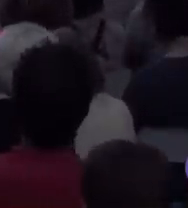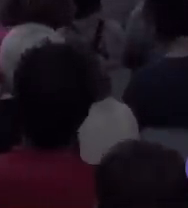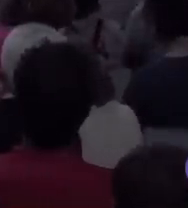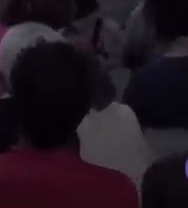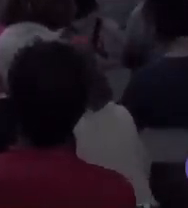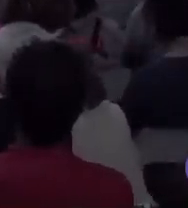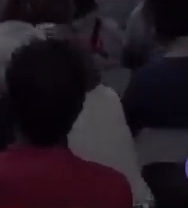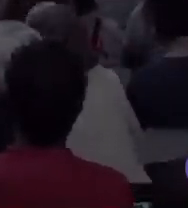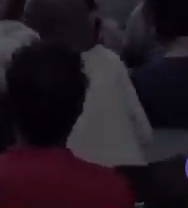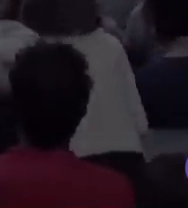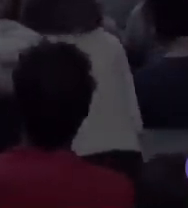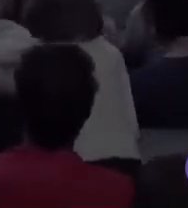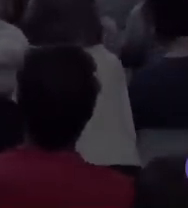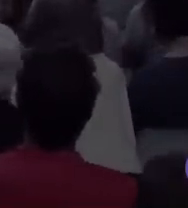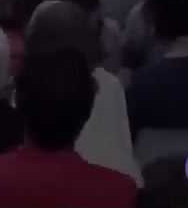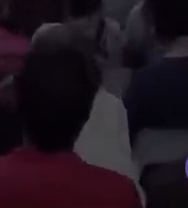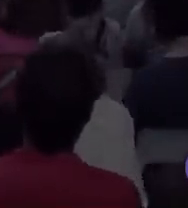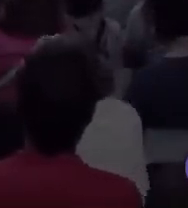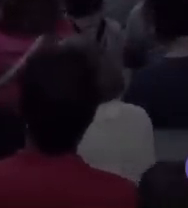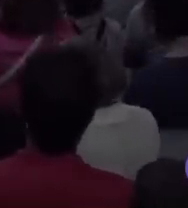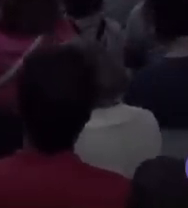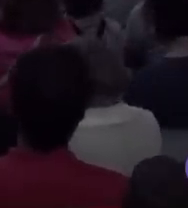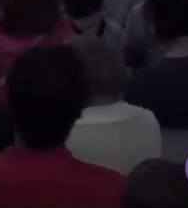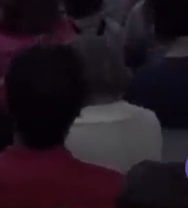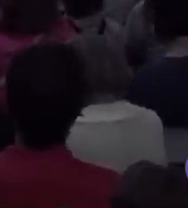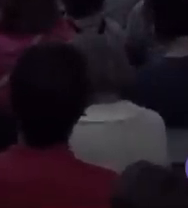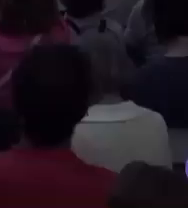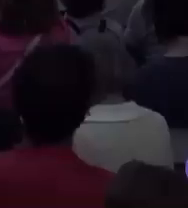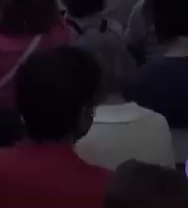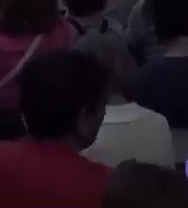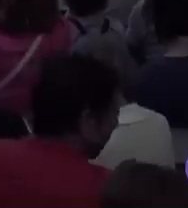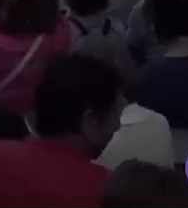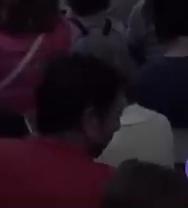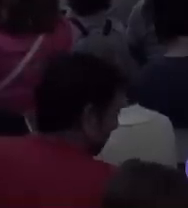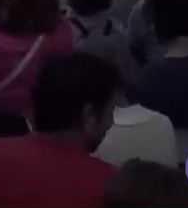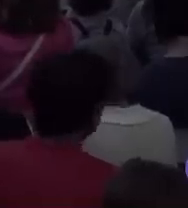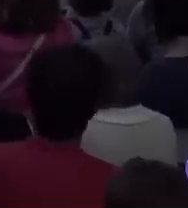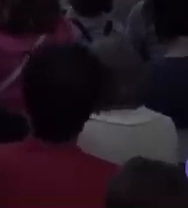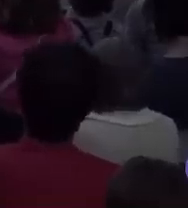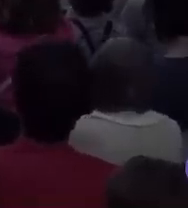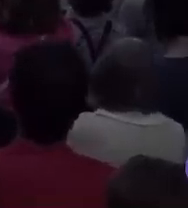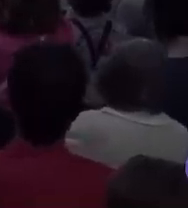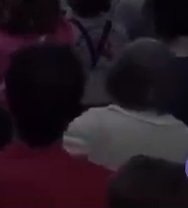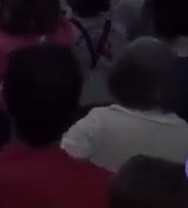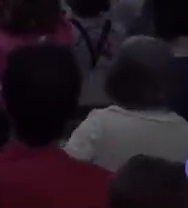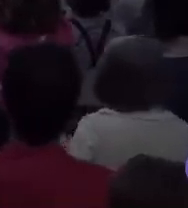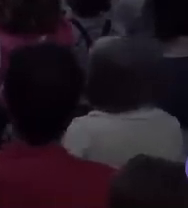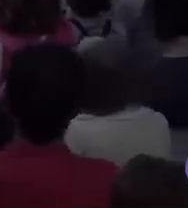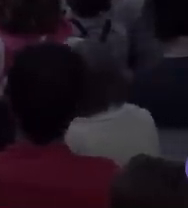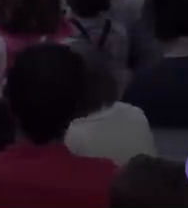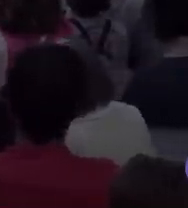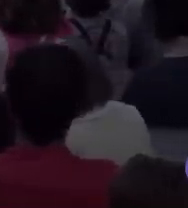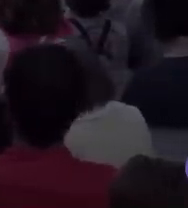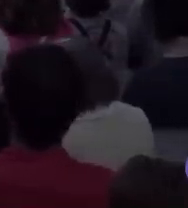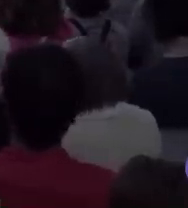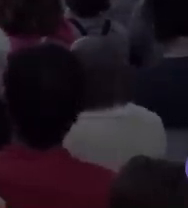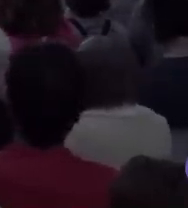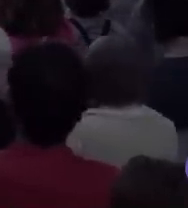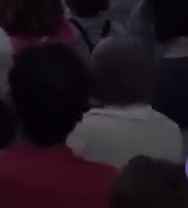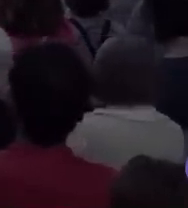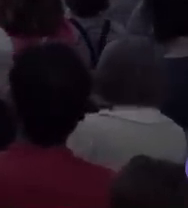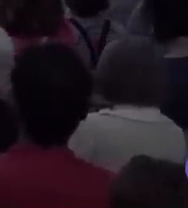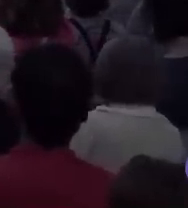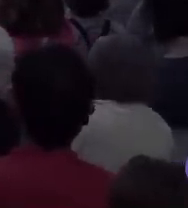Muchísimas gracias Alejandra esta mañana Alejandra me decía tienes que dar un